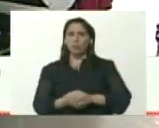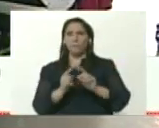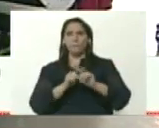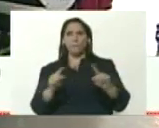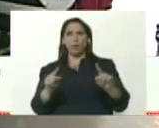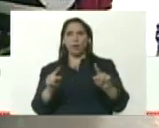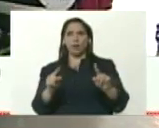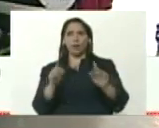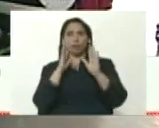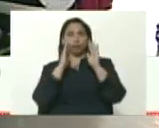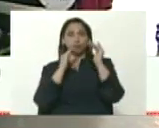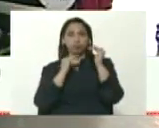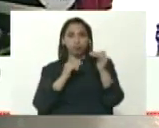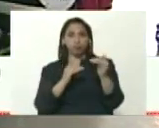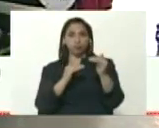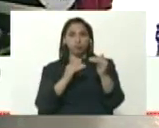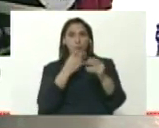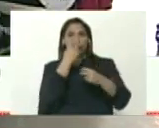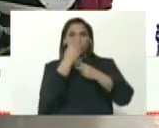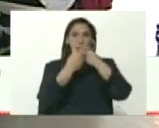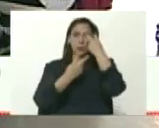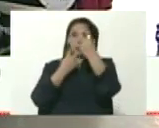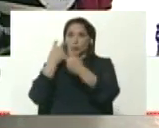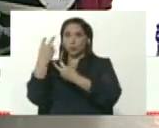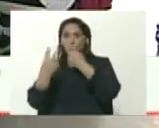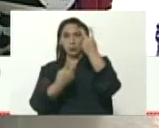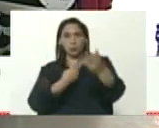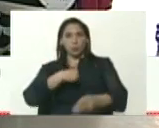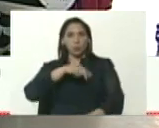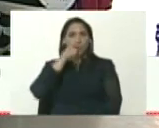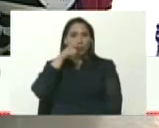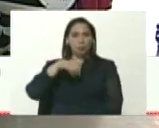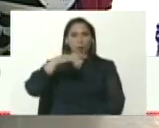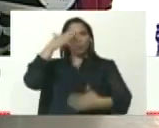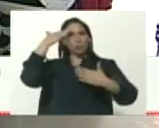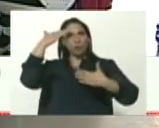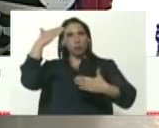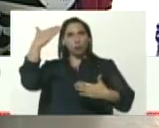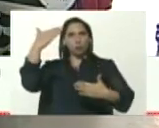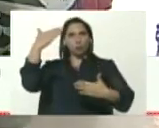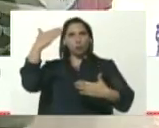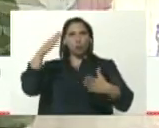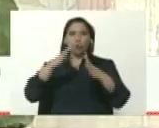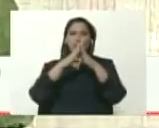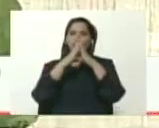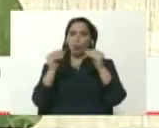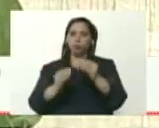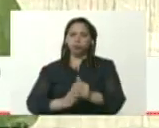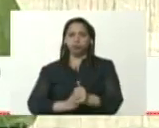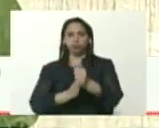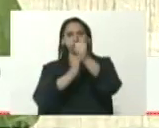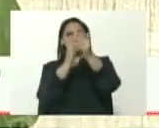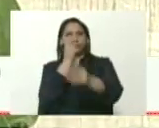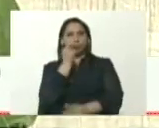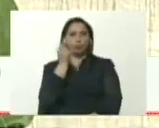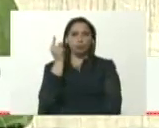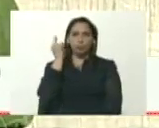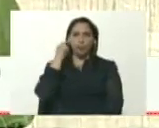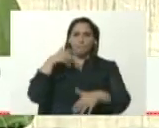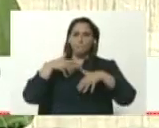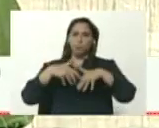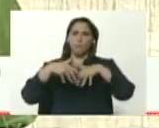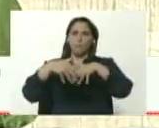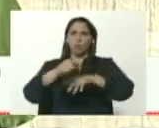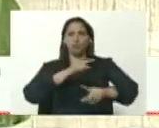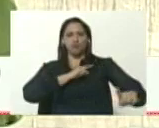la atención de caso por caso de nuestro pueblo. Quiero darle mi saludo a todos los líderes, lideresas, militantes,